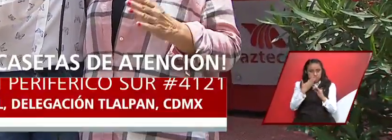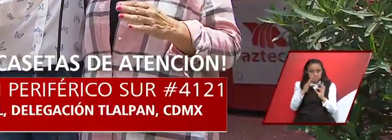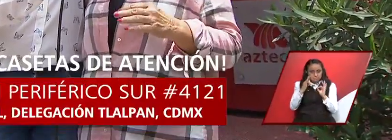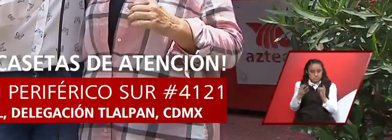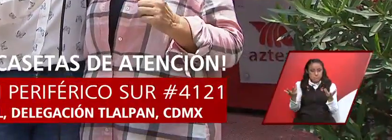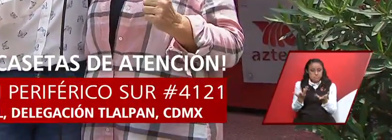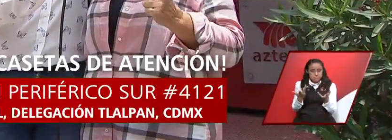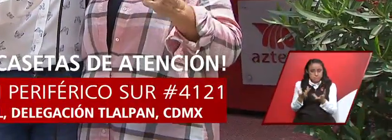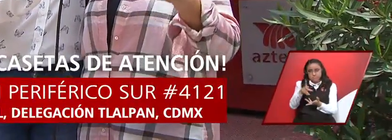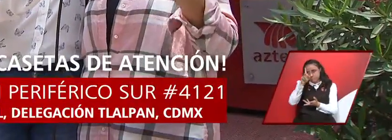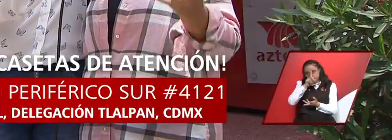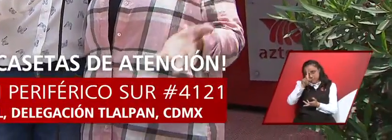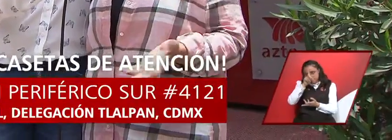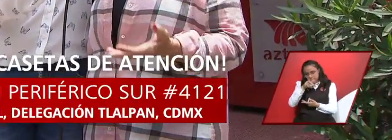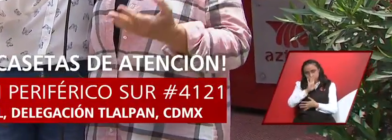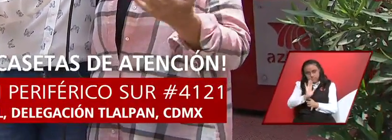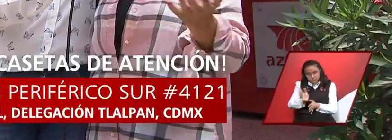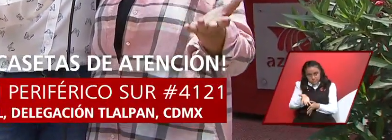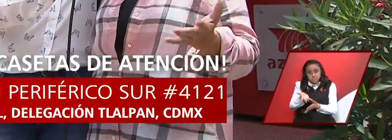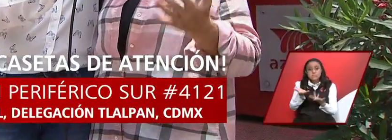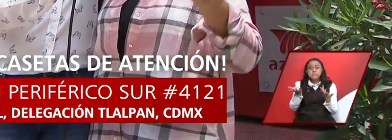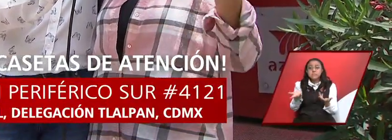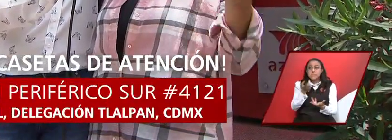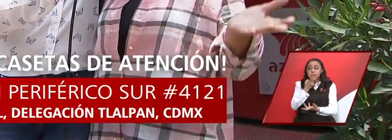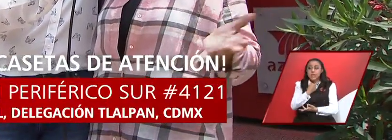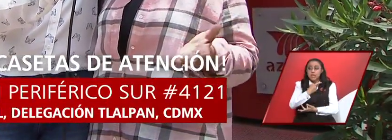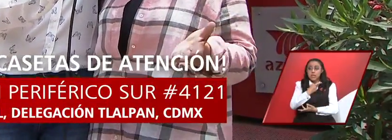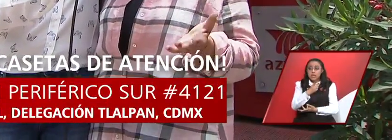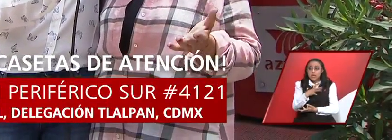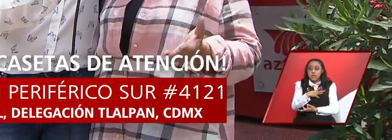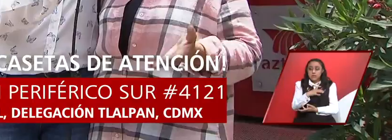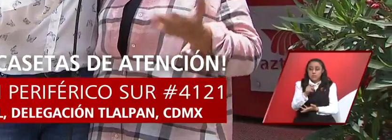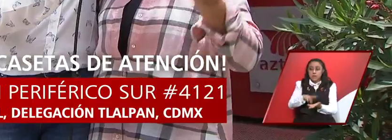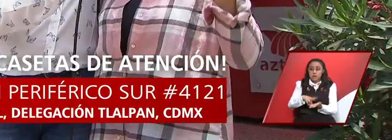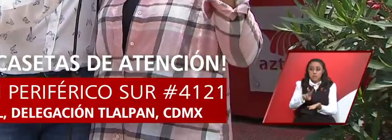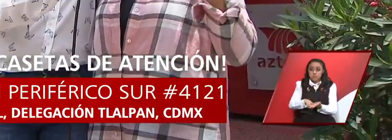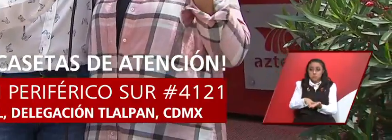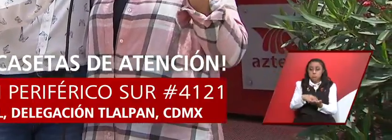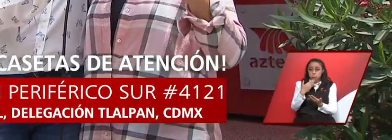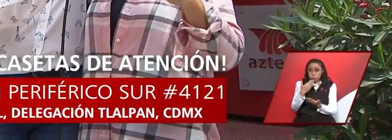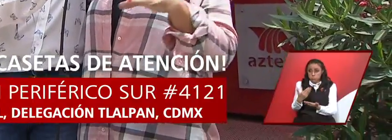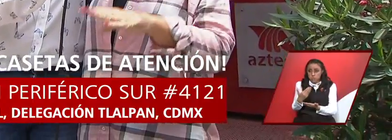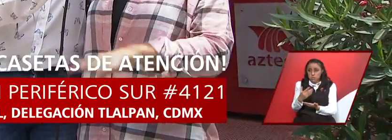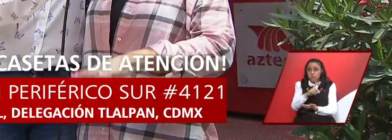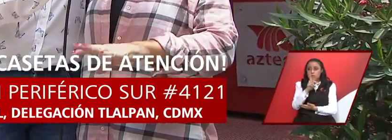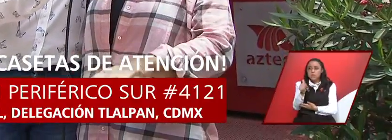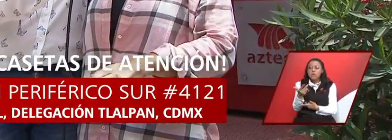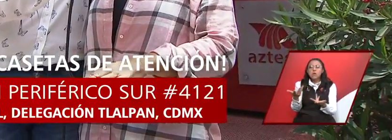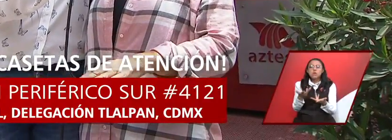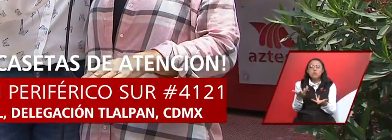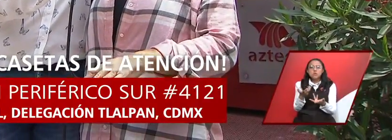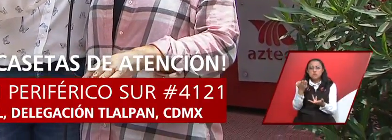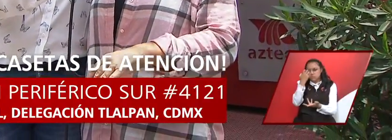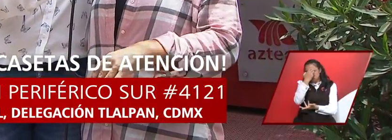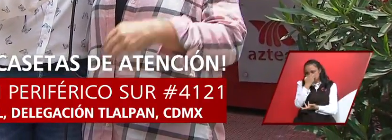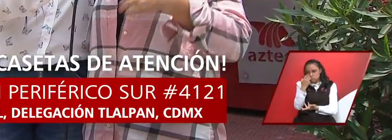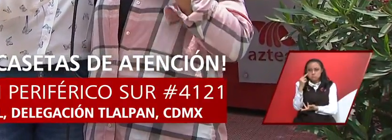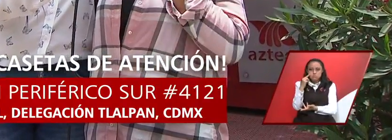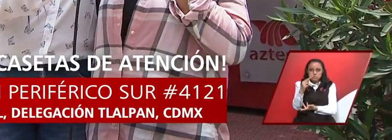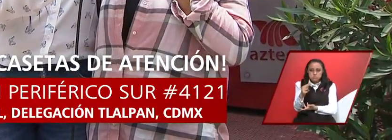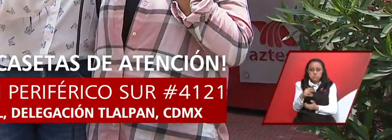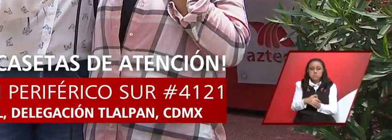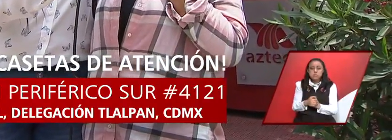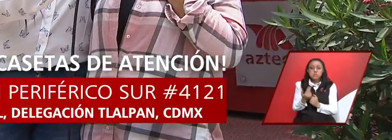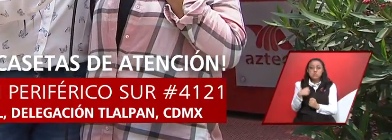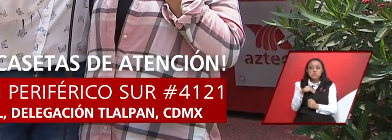hizo todo en la consejería nos dijeron que nos pagarían a un precio comercial, ya se hizo un avalúo,